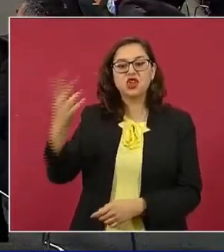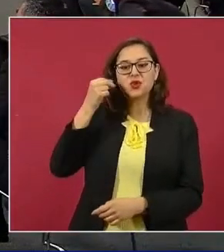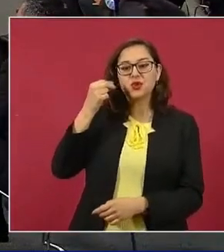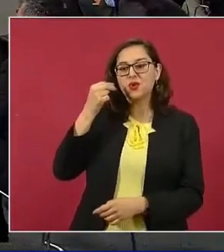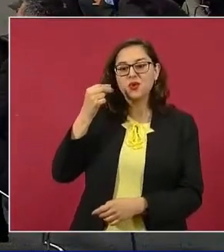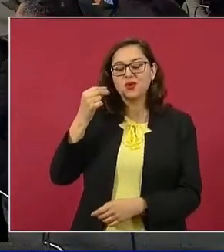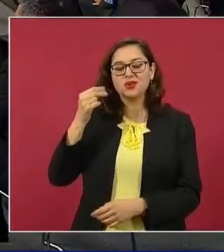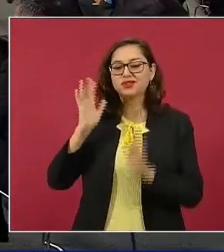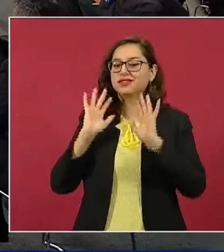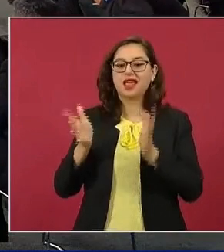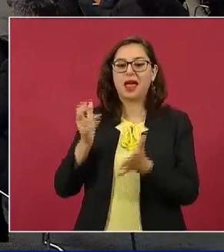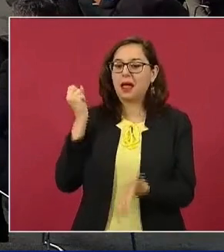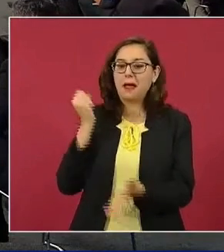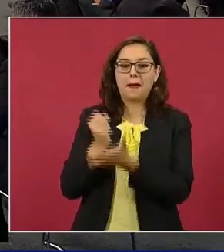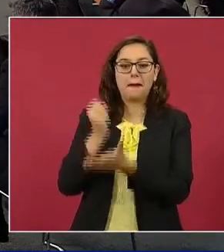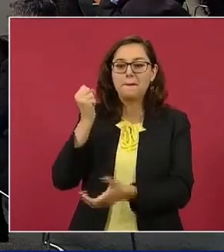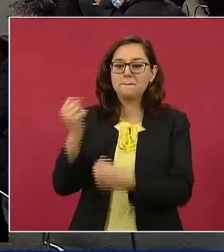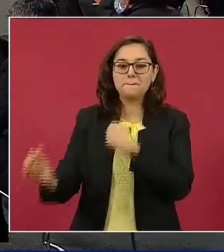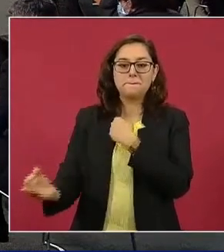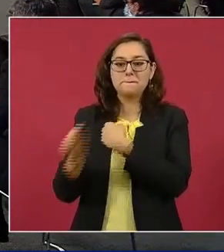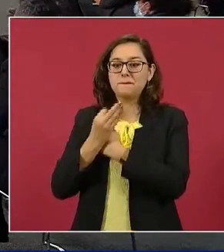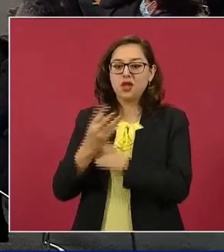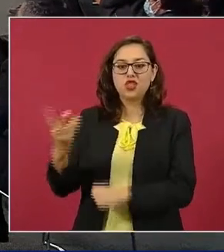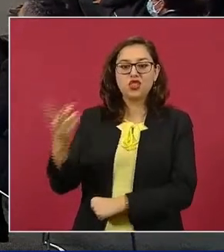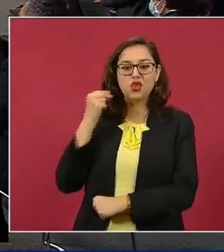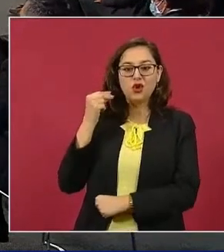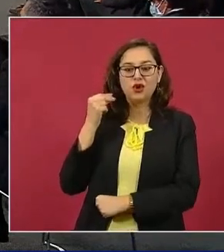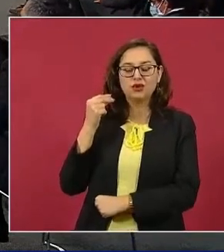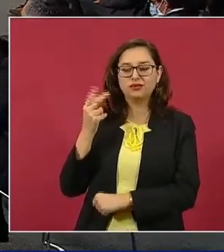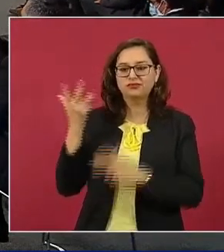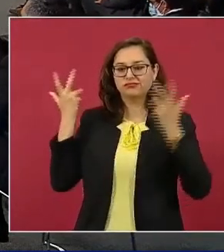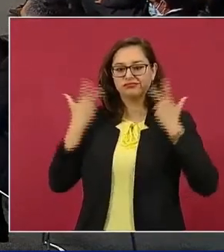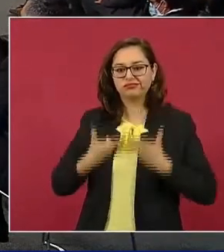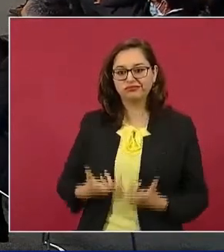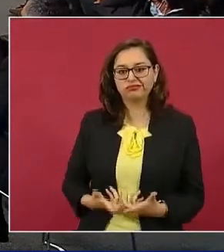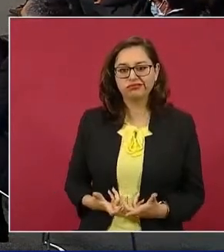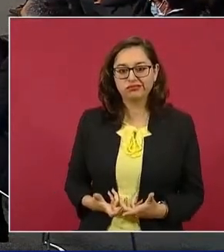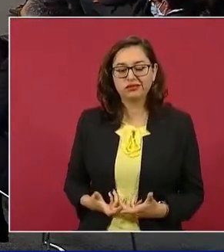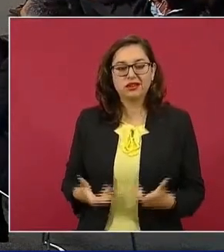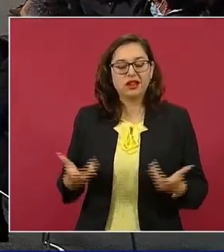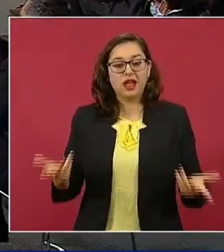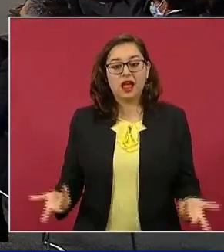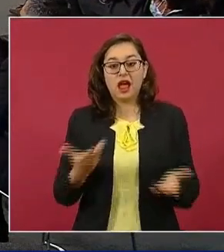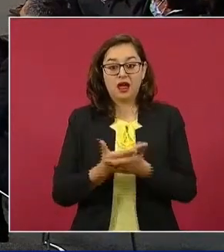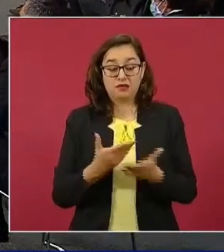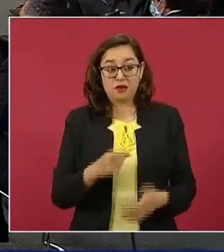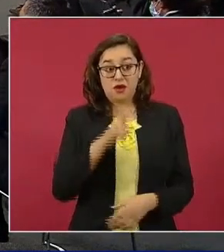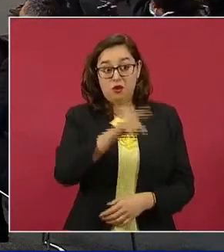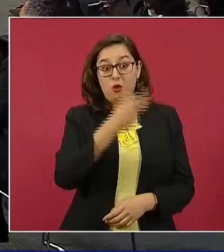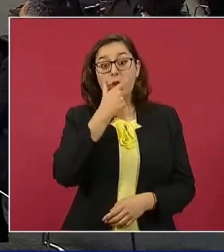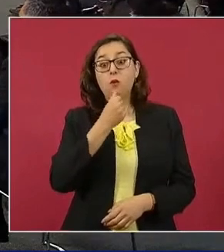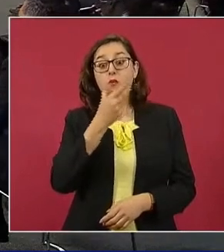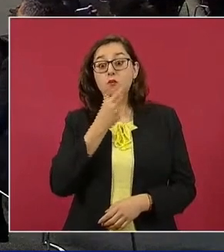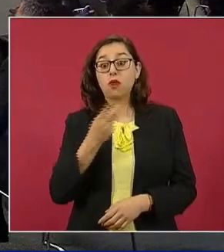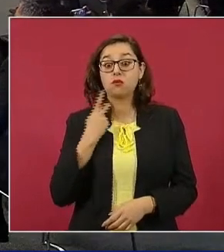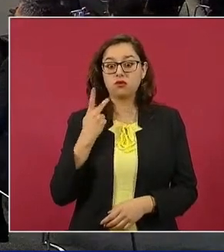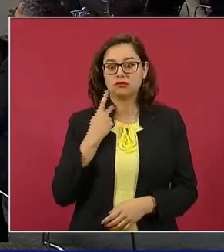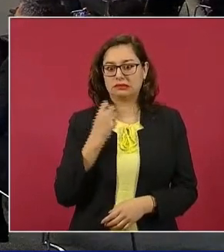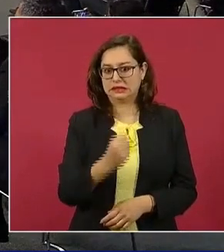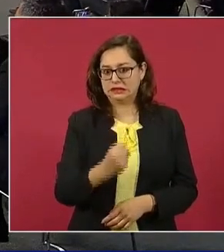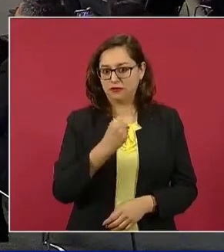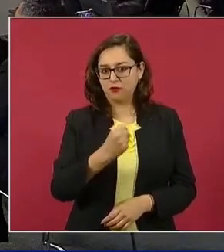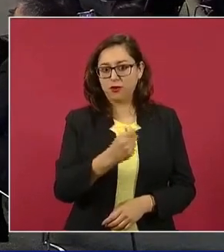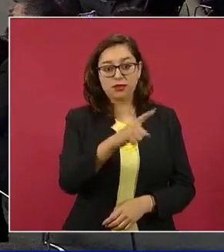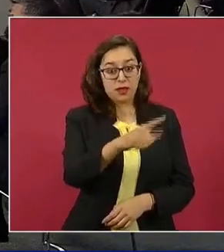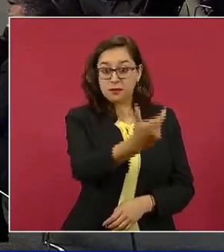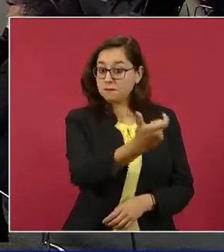hago porque se trata de un personaje fuerte en política que no pretende pagarme ni mucho menos, ya está metido en amparo, pero lo hago